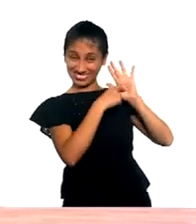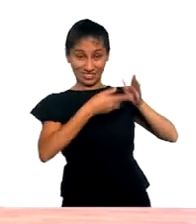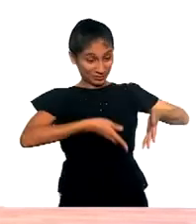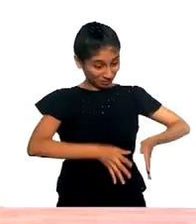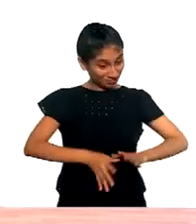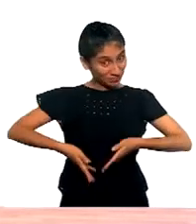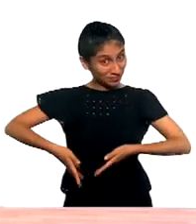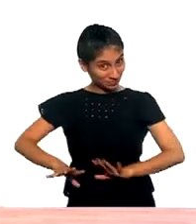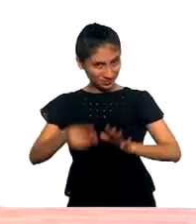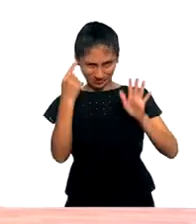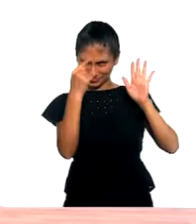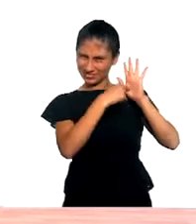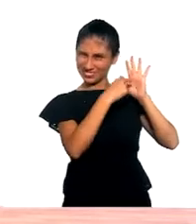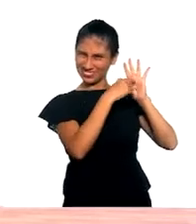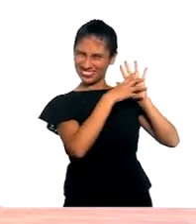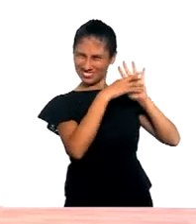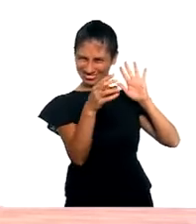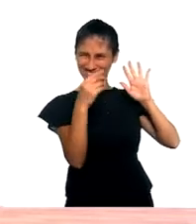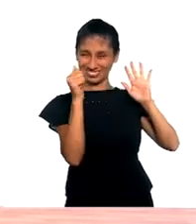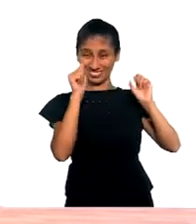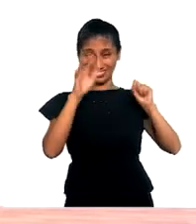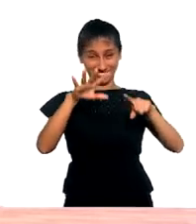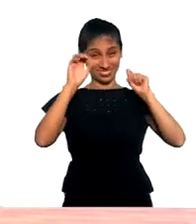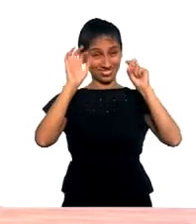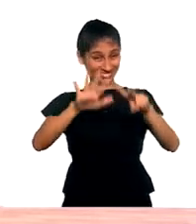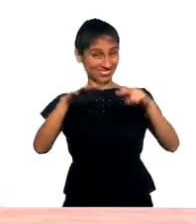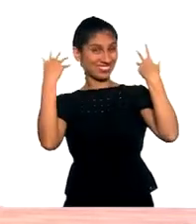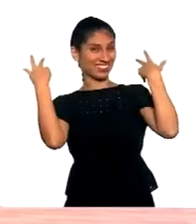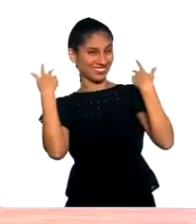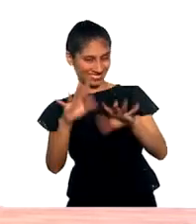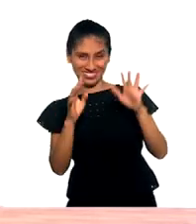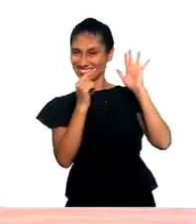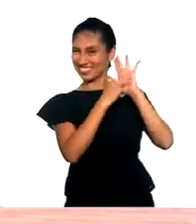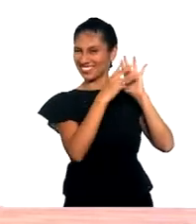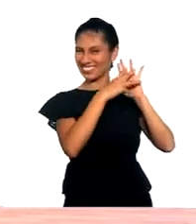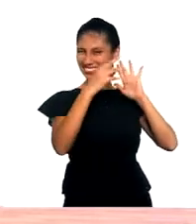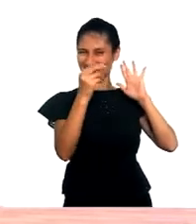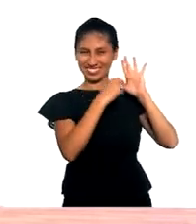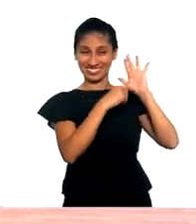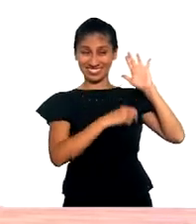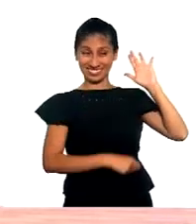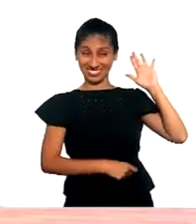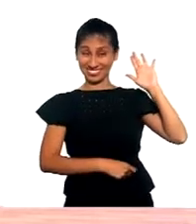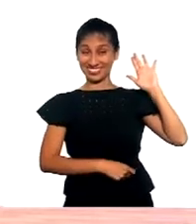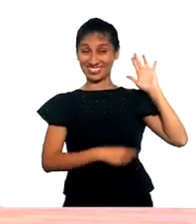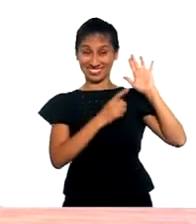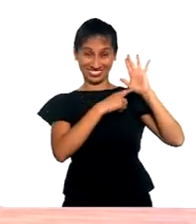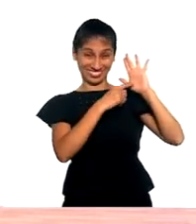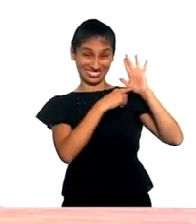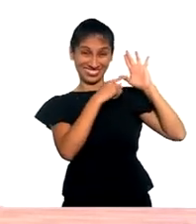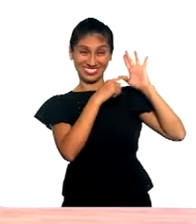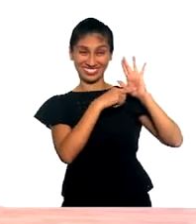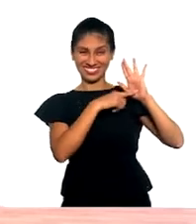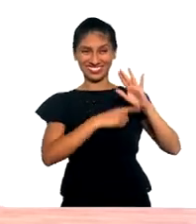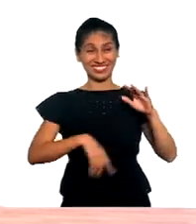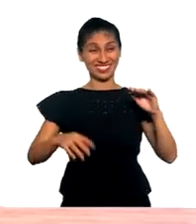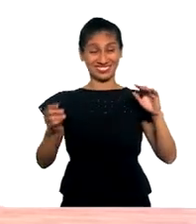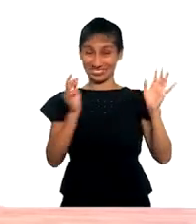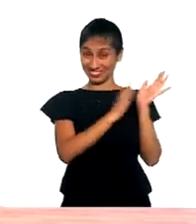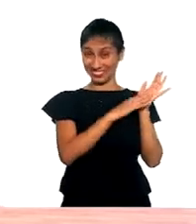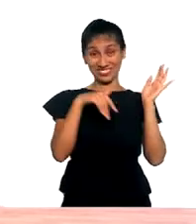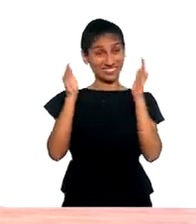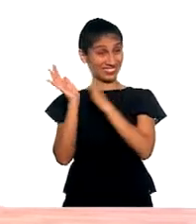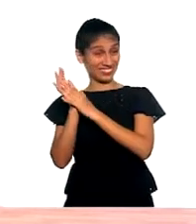con brazos preparados 5 6 7 2 3 2 3